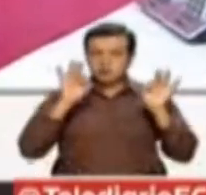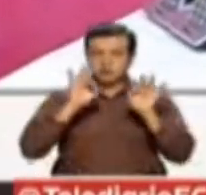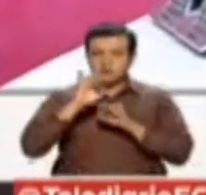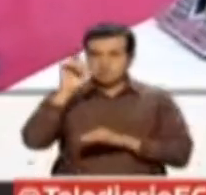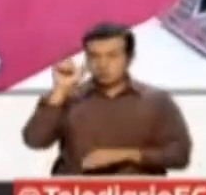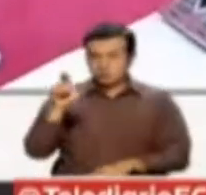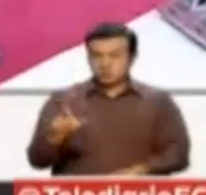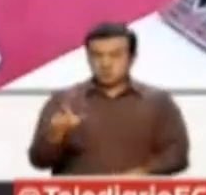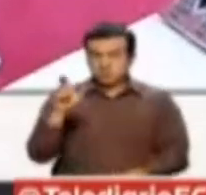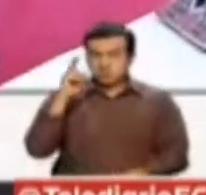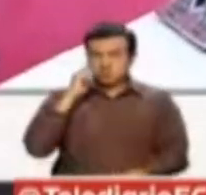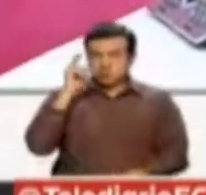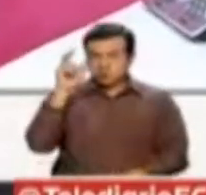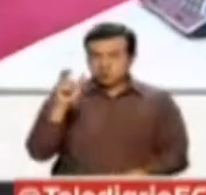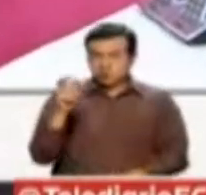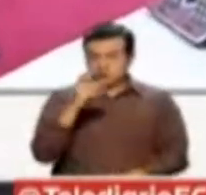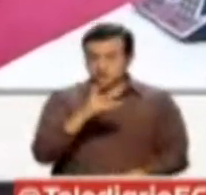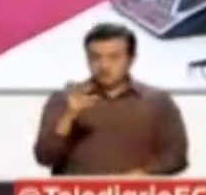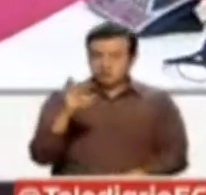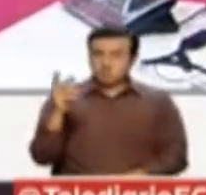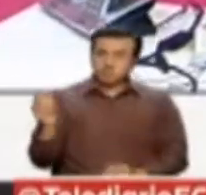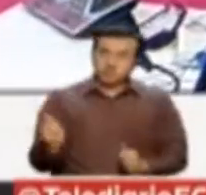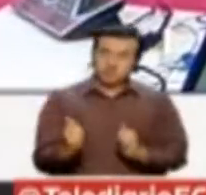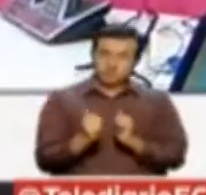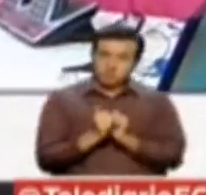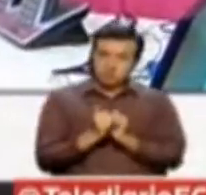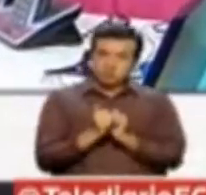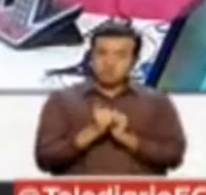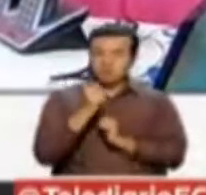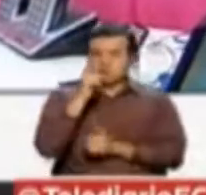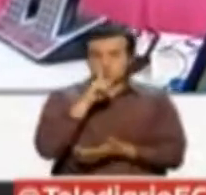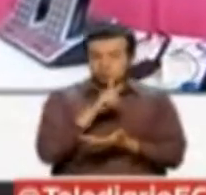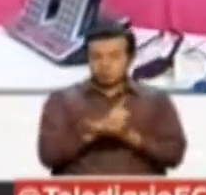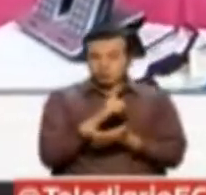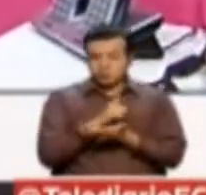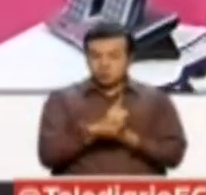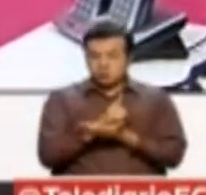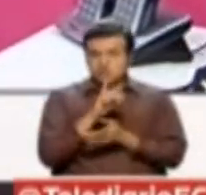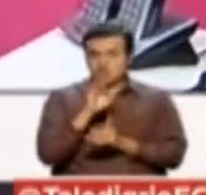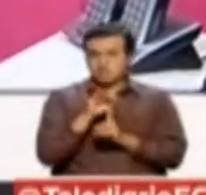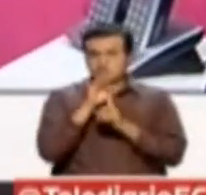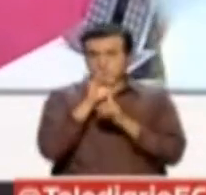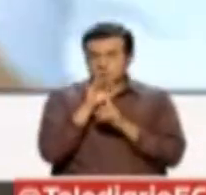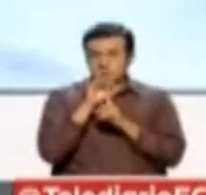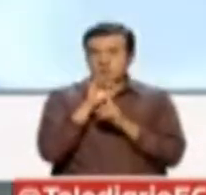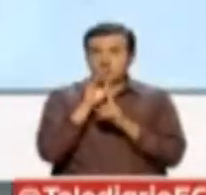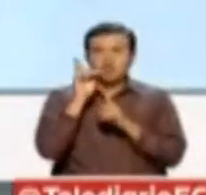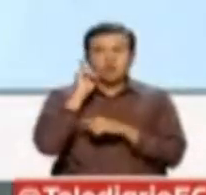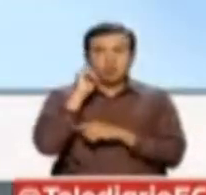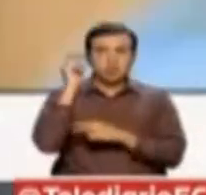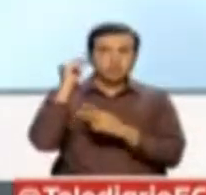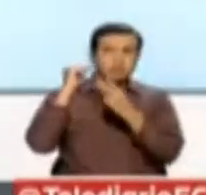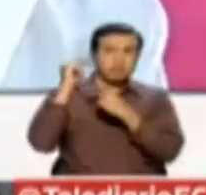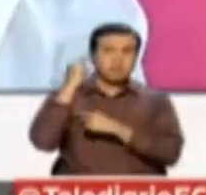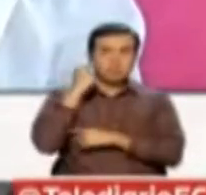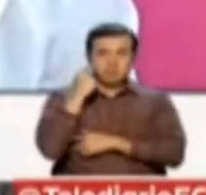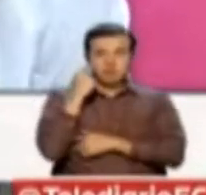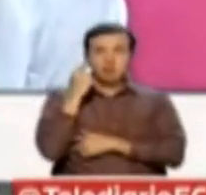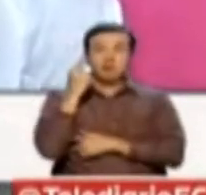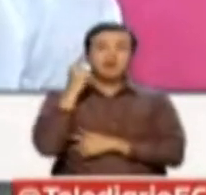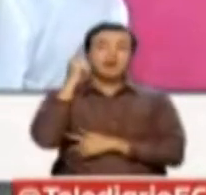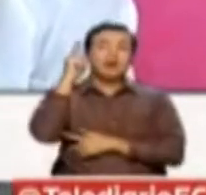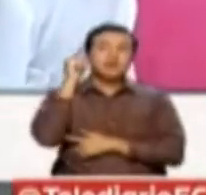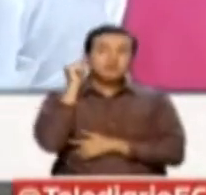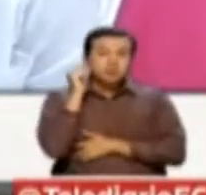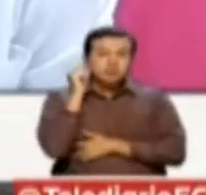al paciente conmigo con retorno laringología realizar el examen y lógicamente determinar cuánto es la